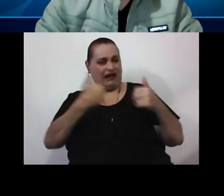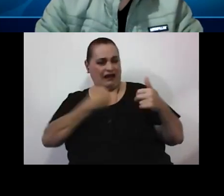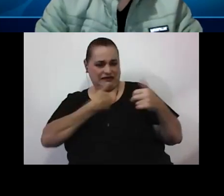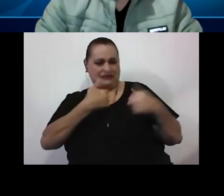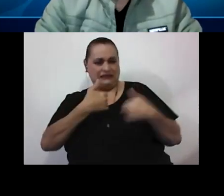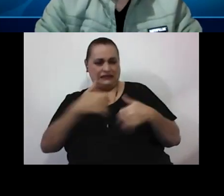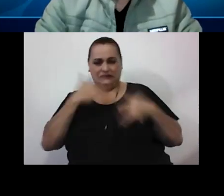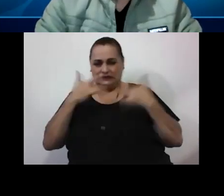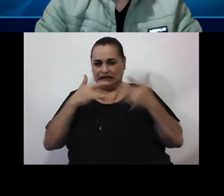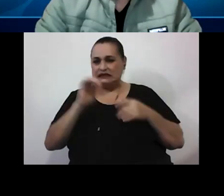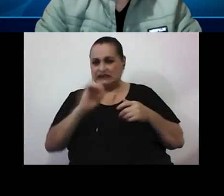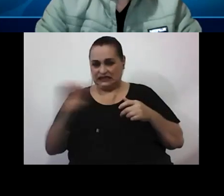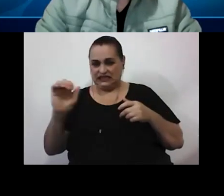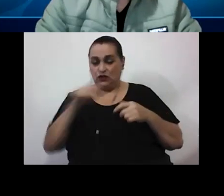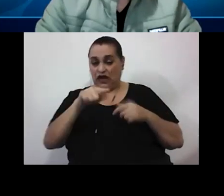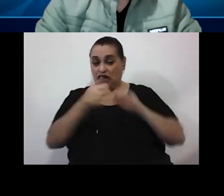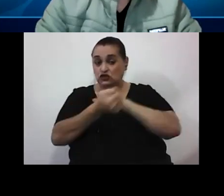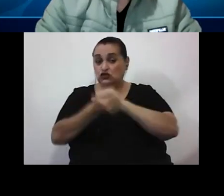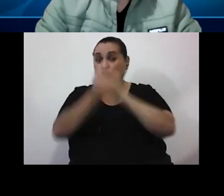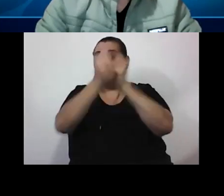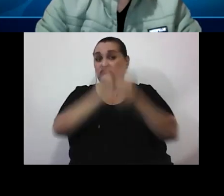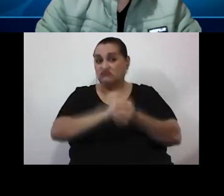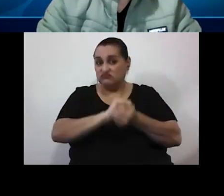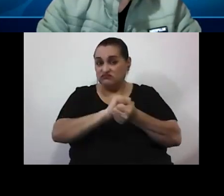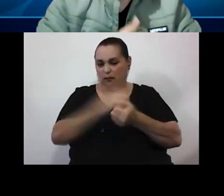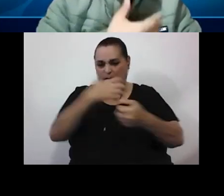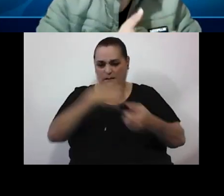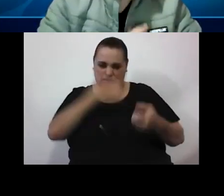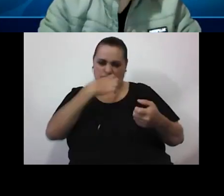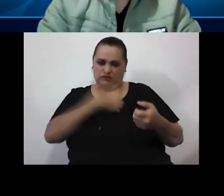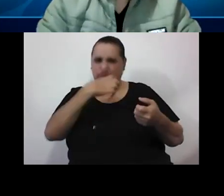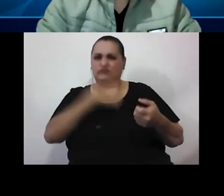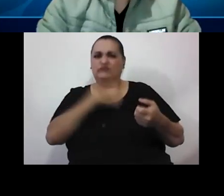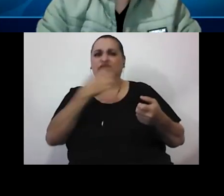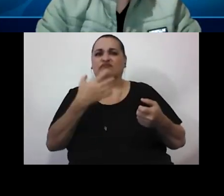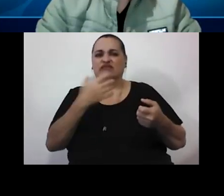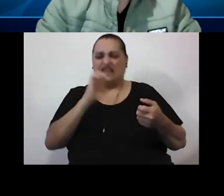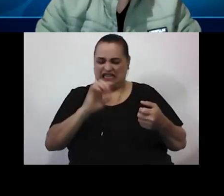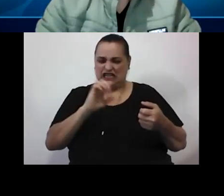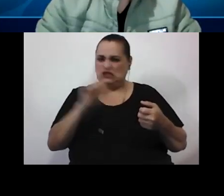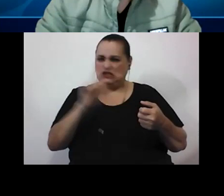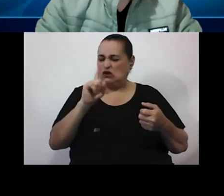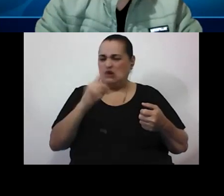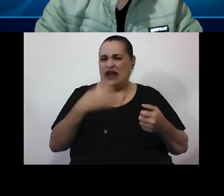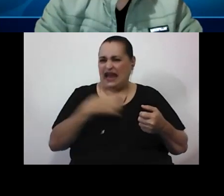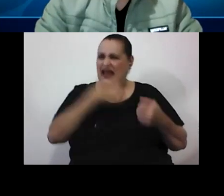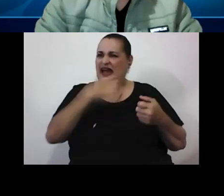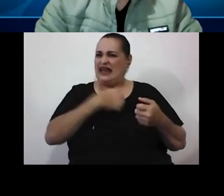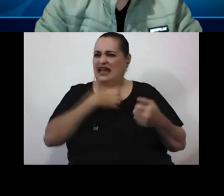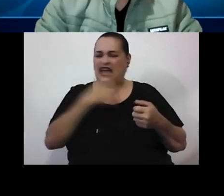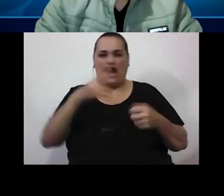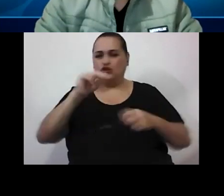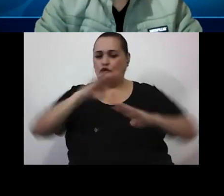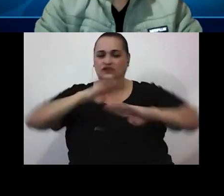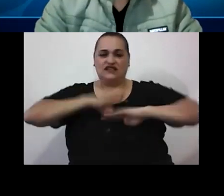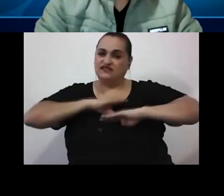Y bueno, y eso se convierte en protestas, ¿verdad? Entonces el niño protesta por la satisfacción de esa necesidad, y muchas veces